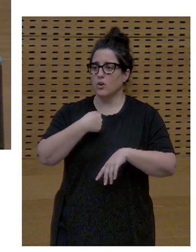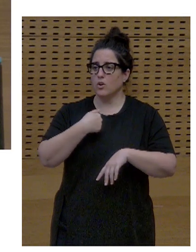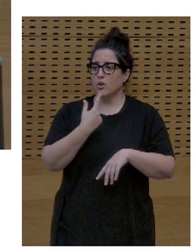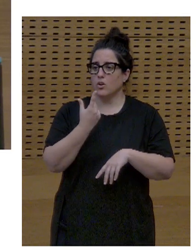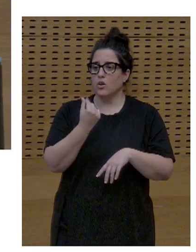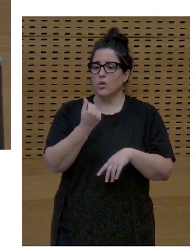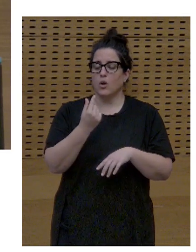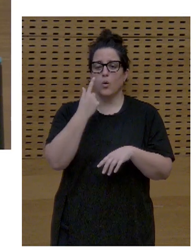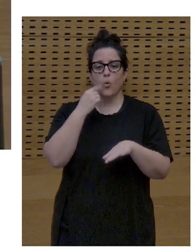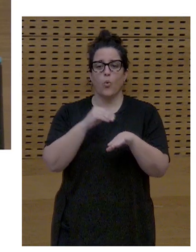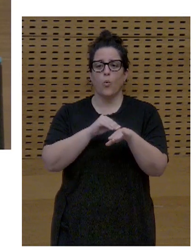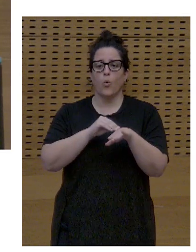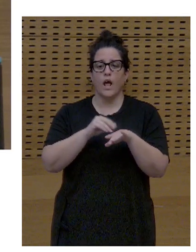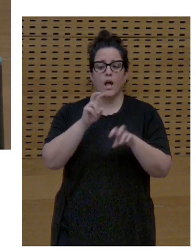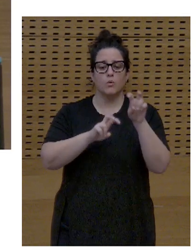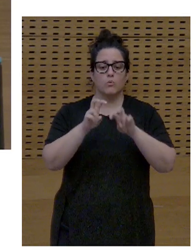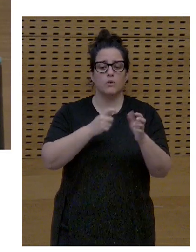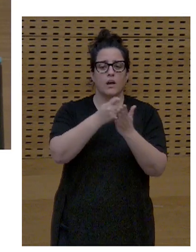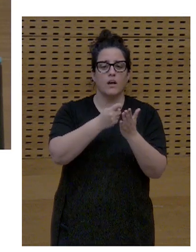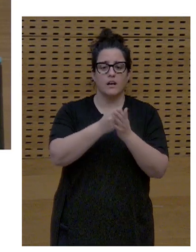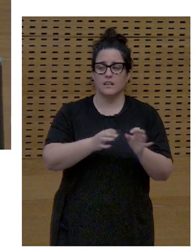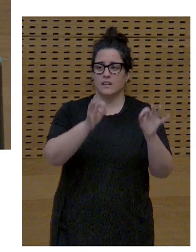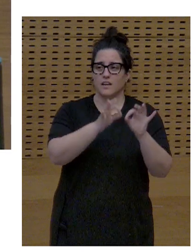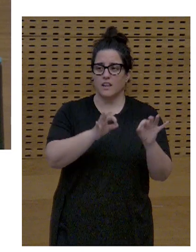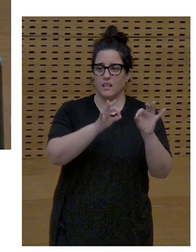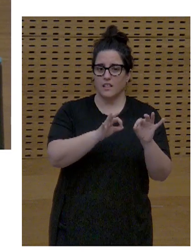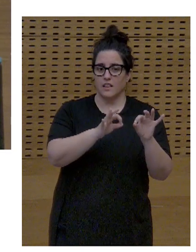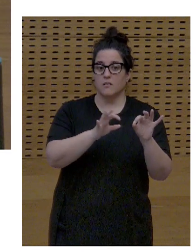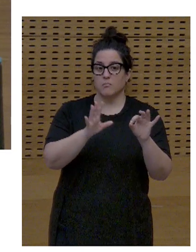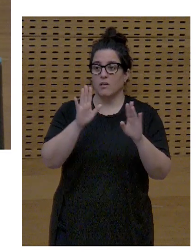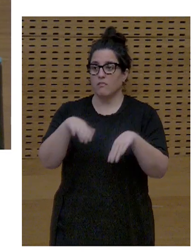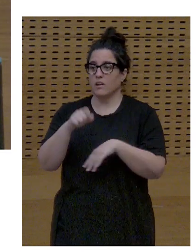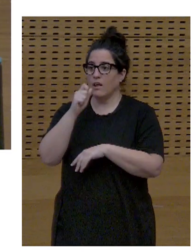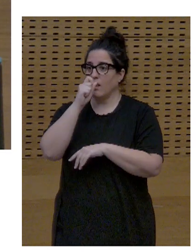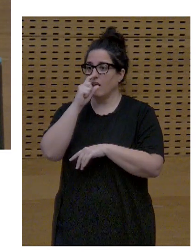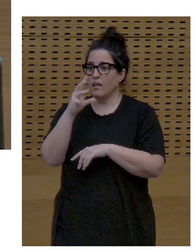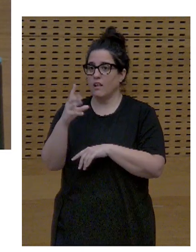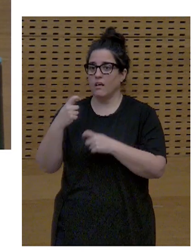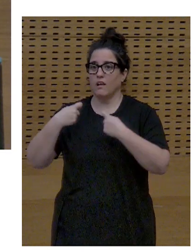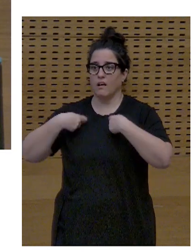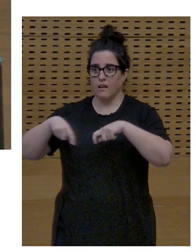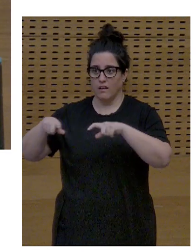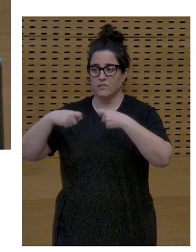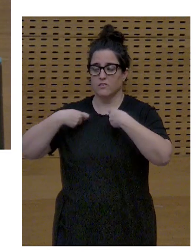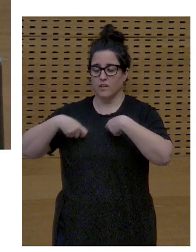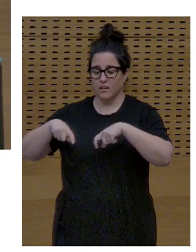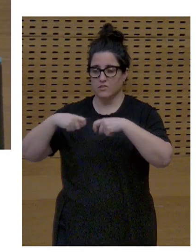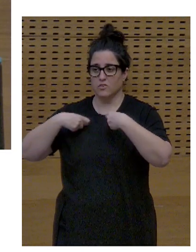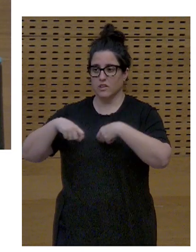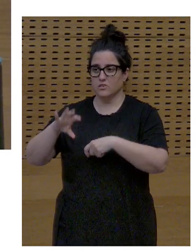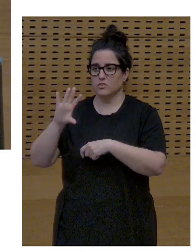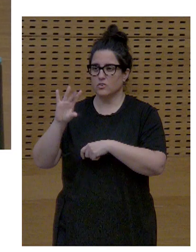porque no existe. Sin embargo, pasan los años y me estoy gastando bastantes duros en unas cosas y en otras. ¿Conoce